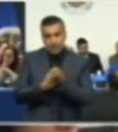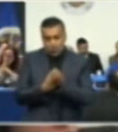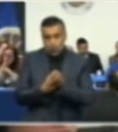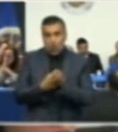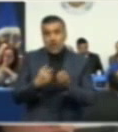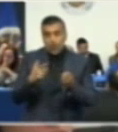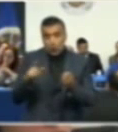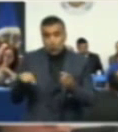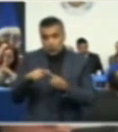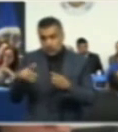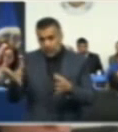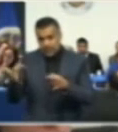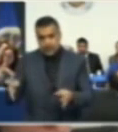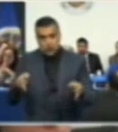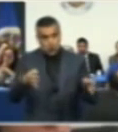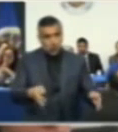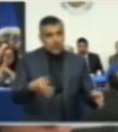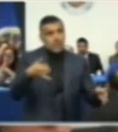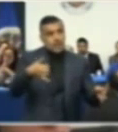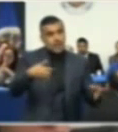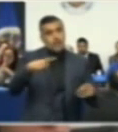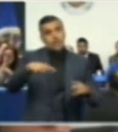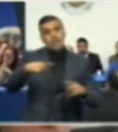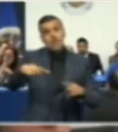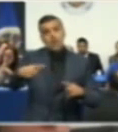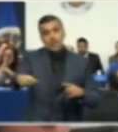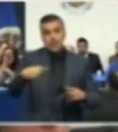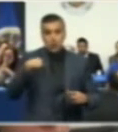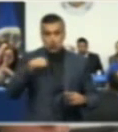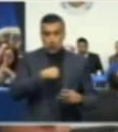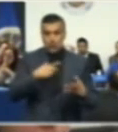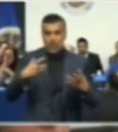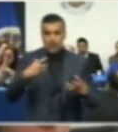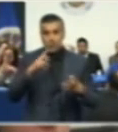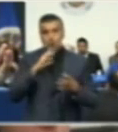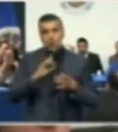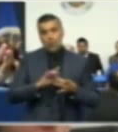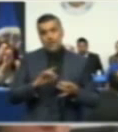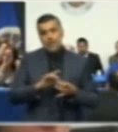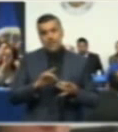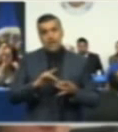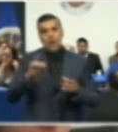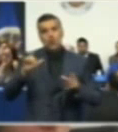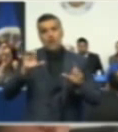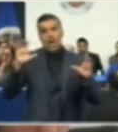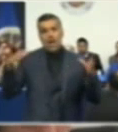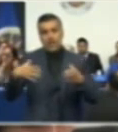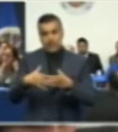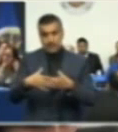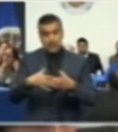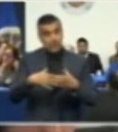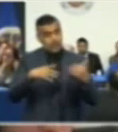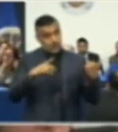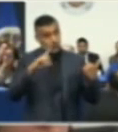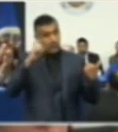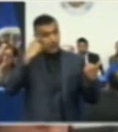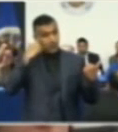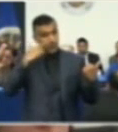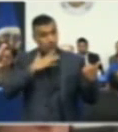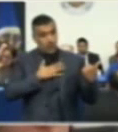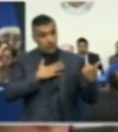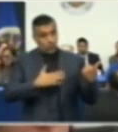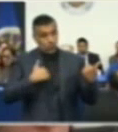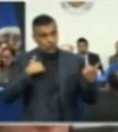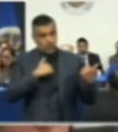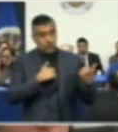en la toma de decisiones. Y finalmente, quisiéramos comentarle a los agentes del Estado peruano que estaremos